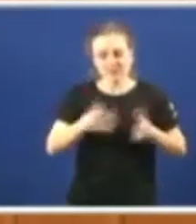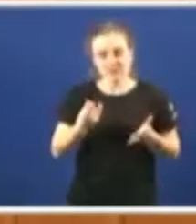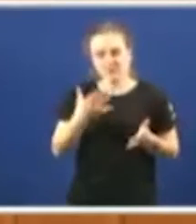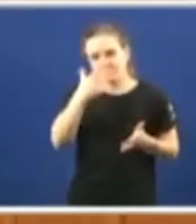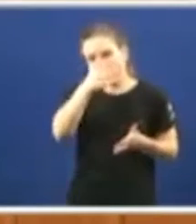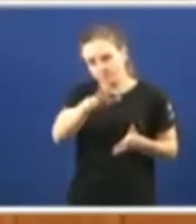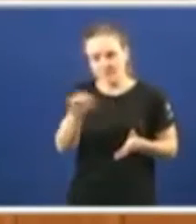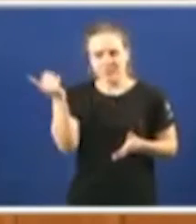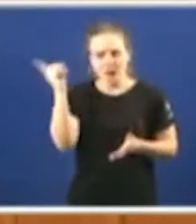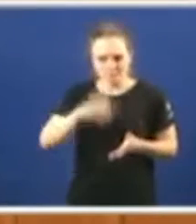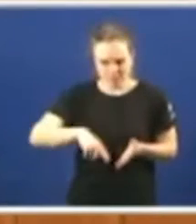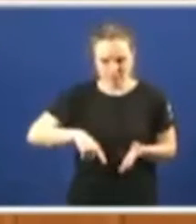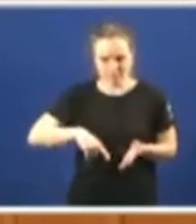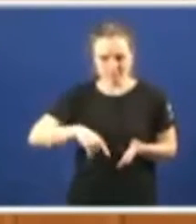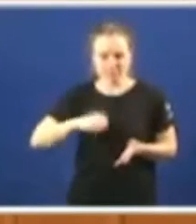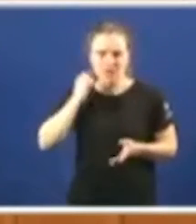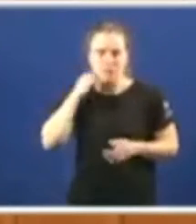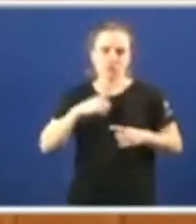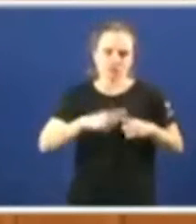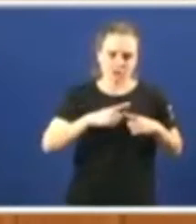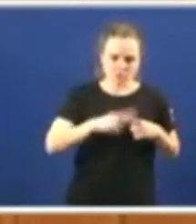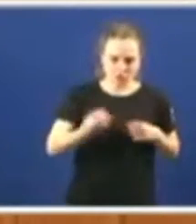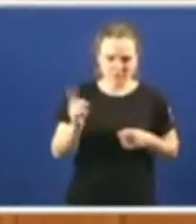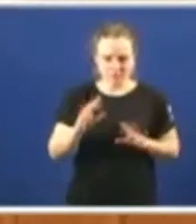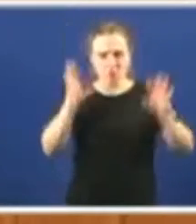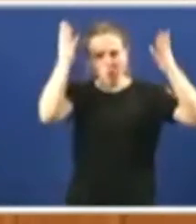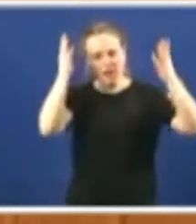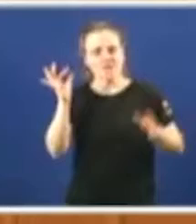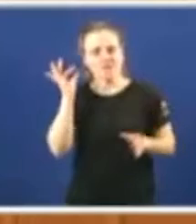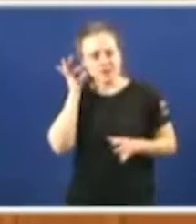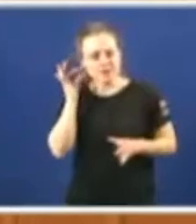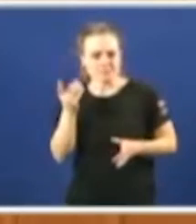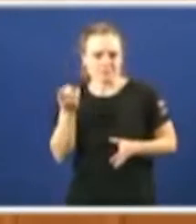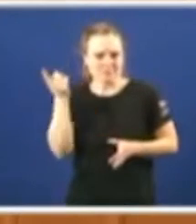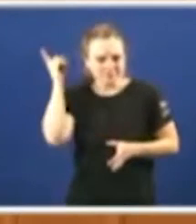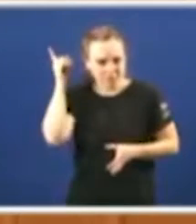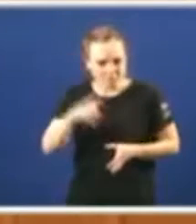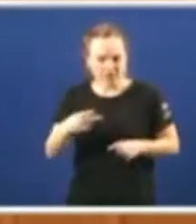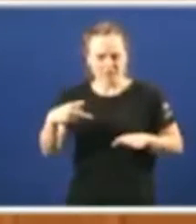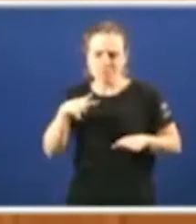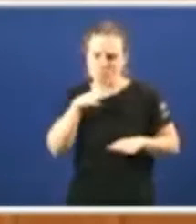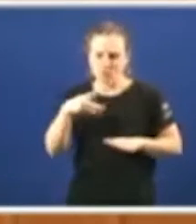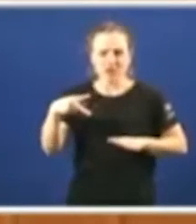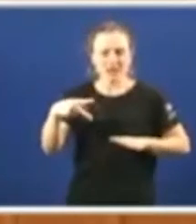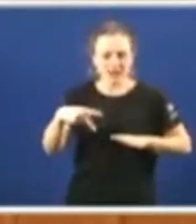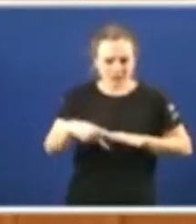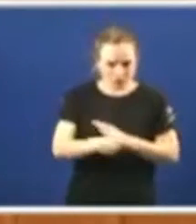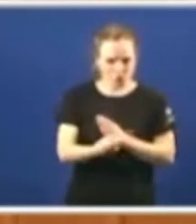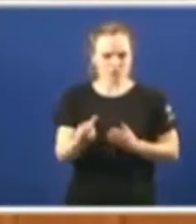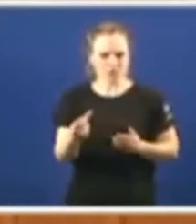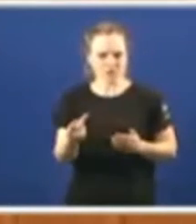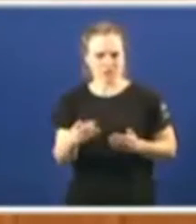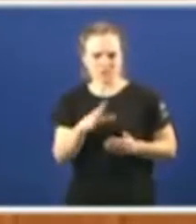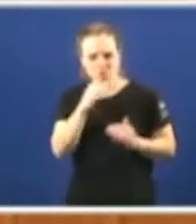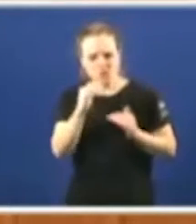as agresións sexuais que sufren as mulleres, e a folga feminista tamén ven a denunciar os recortes estructurais que hai detrás destas desigualdades, que